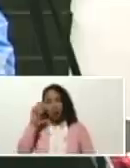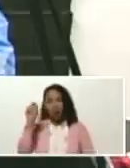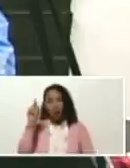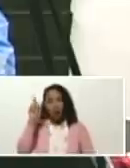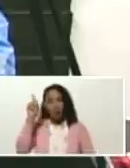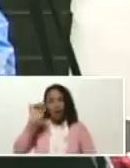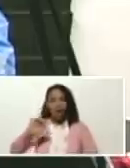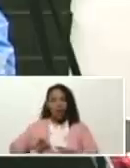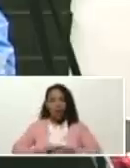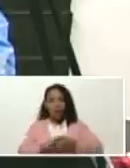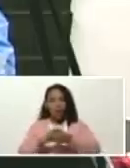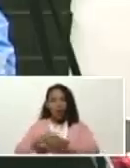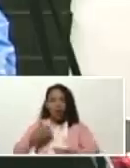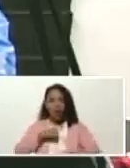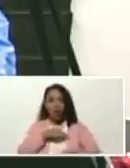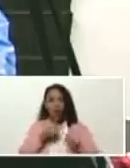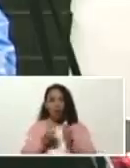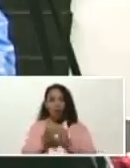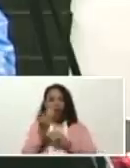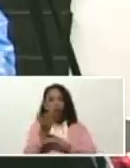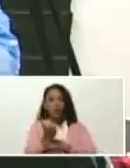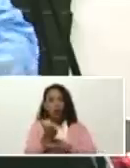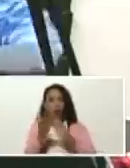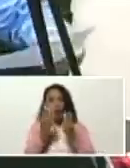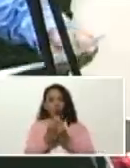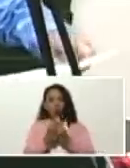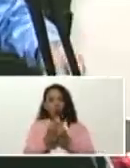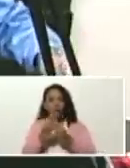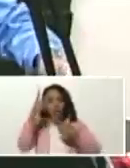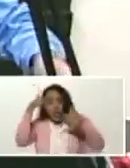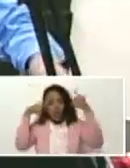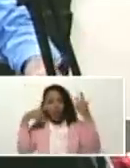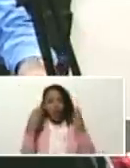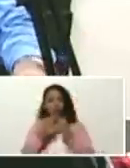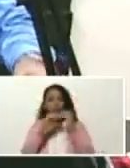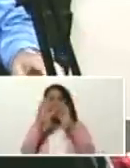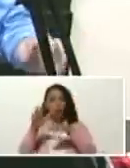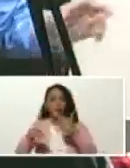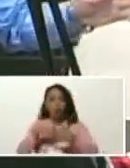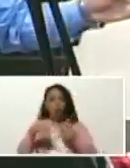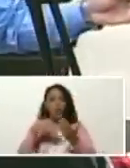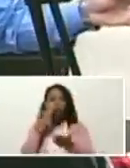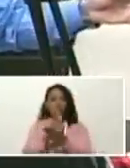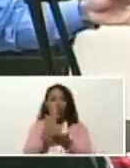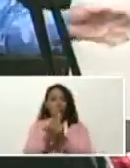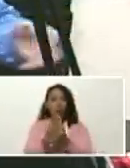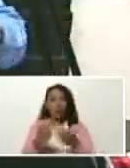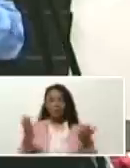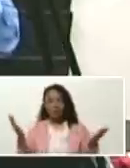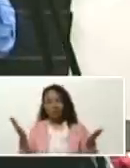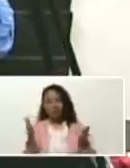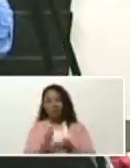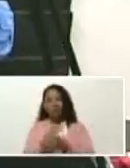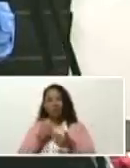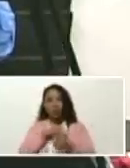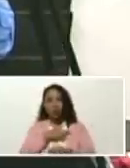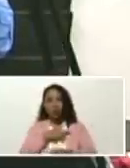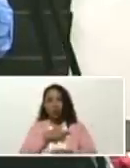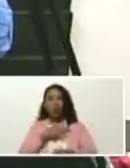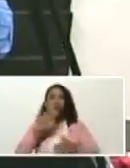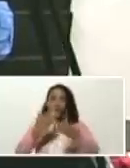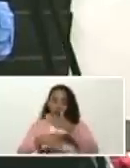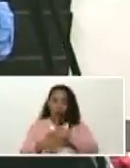Trujillo estamos contigo con Chávez y con la revolución siempre Así es vamos nosotros Mira